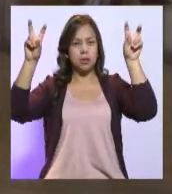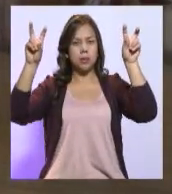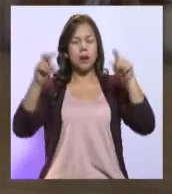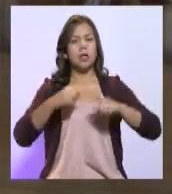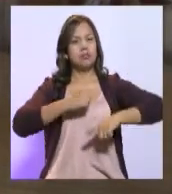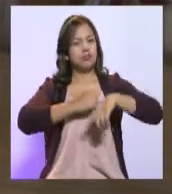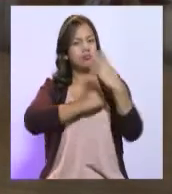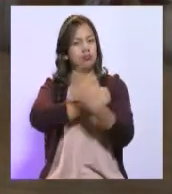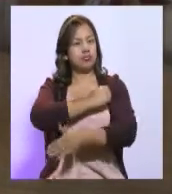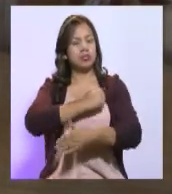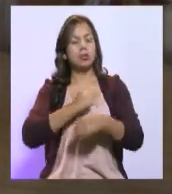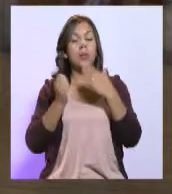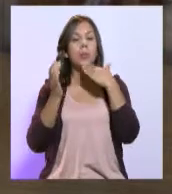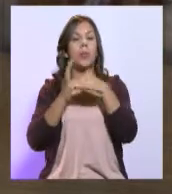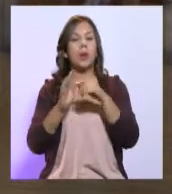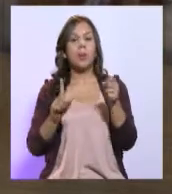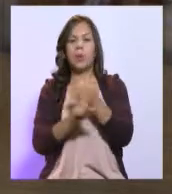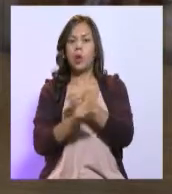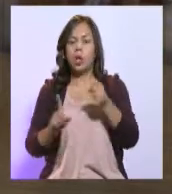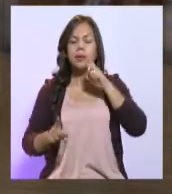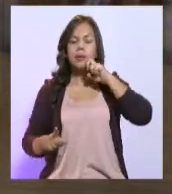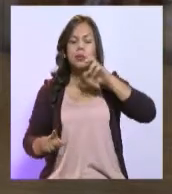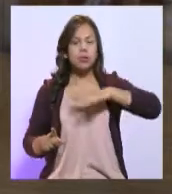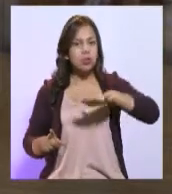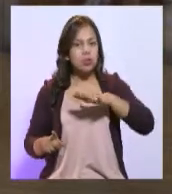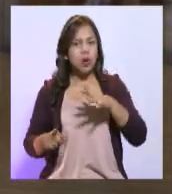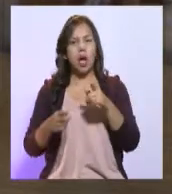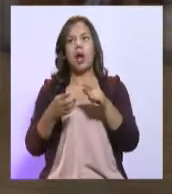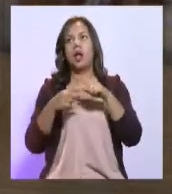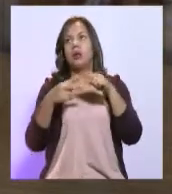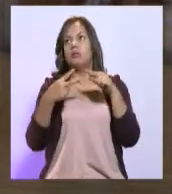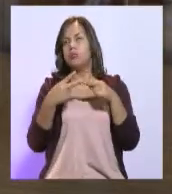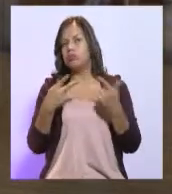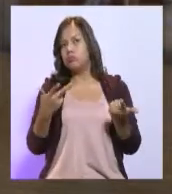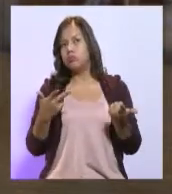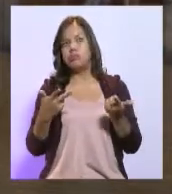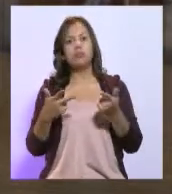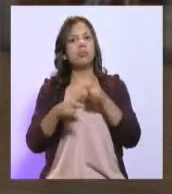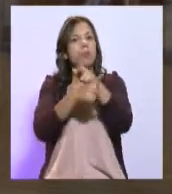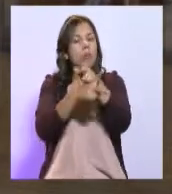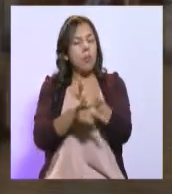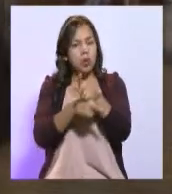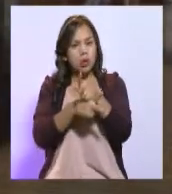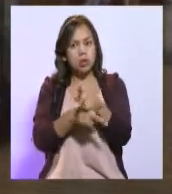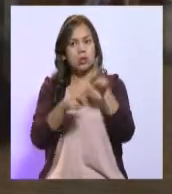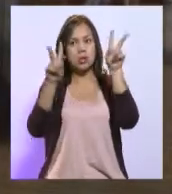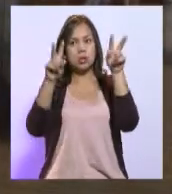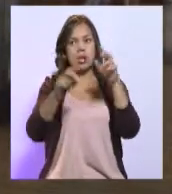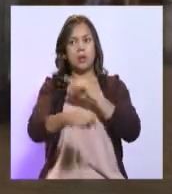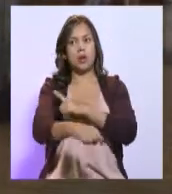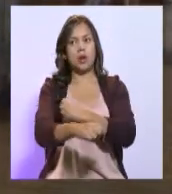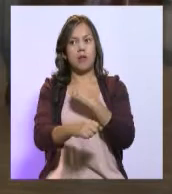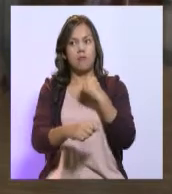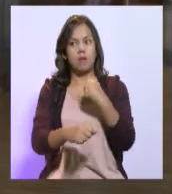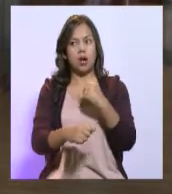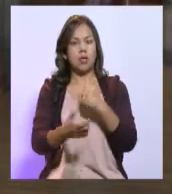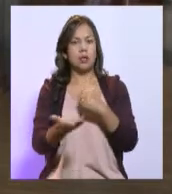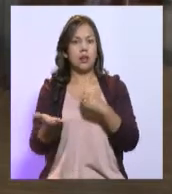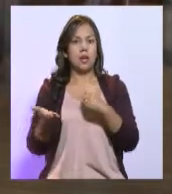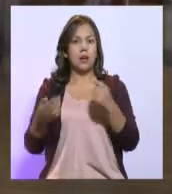delitos relativos a violencia sexual, algunos bienes que deben protegerse en razón de las fuerzas peligrosas que